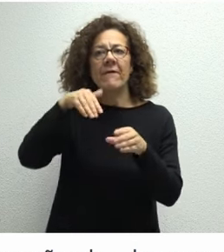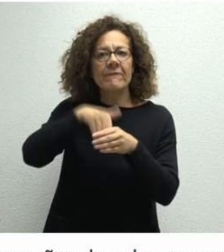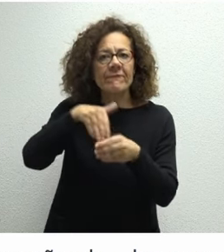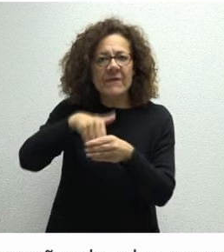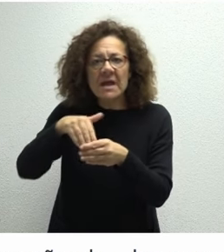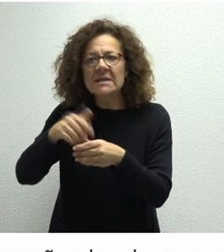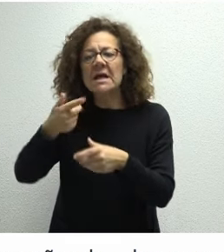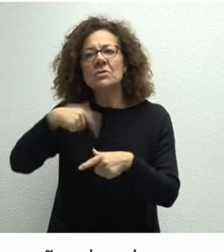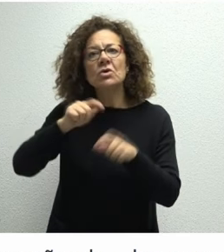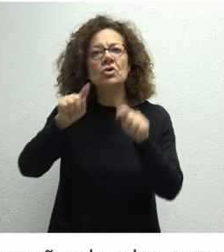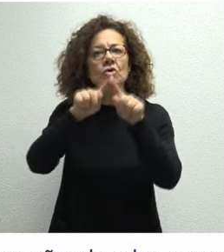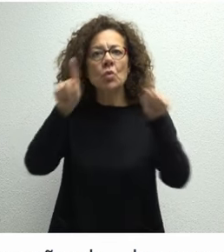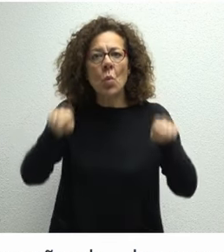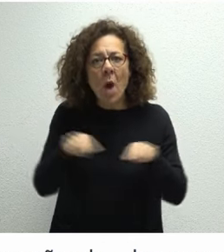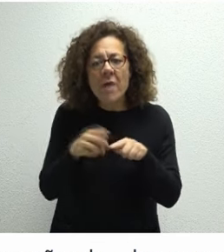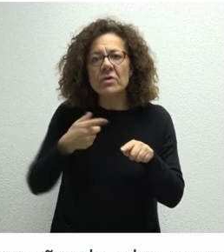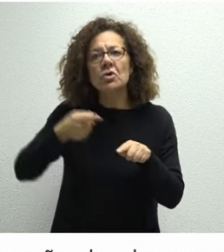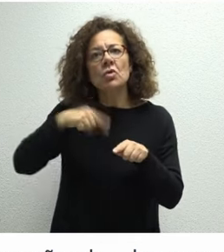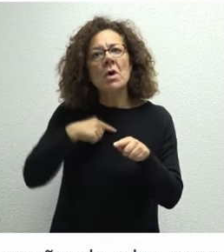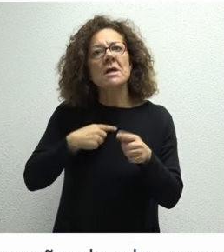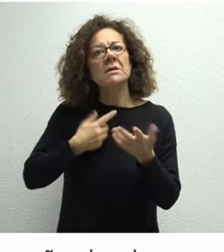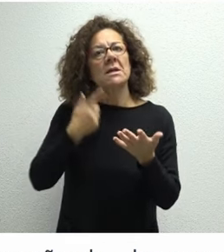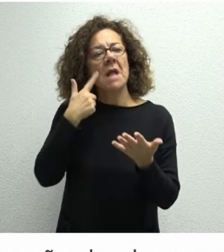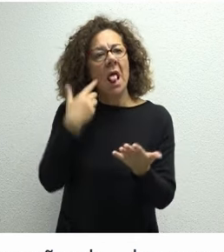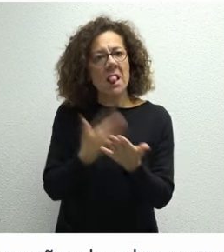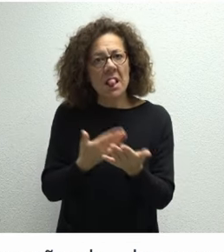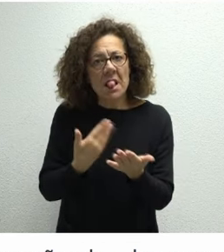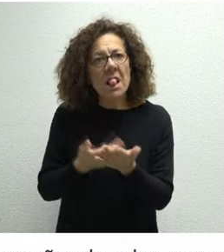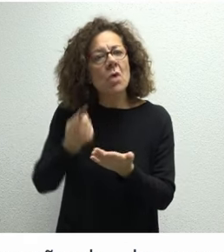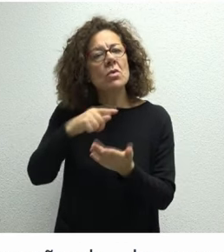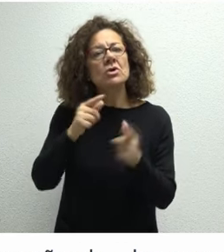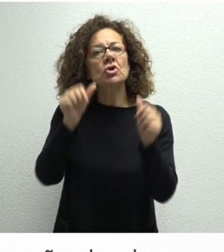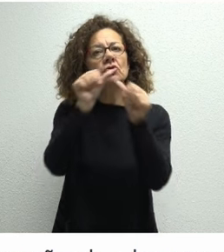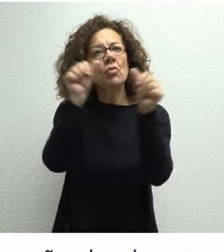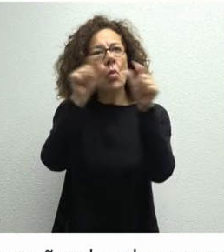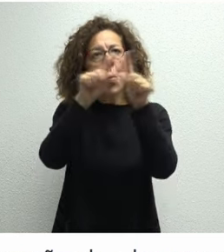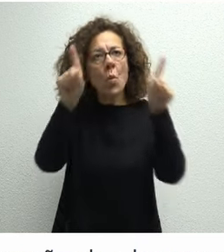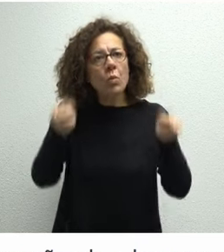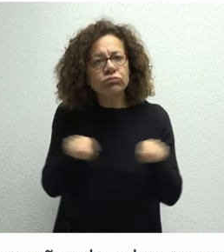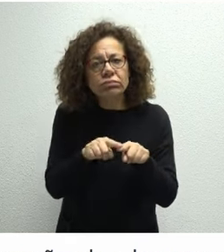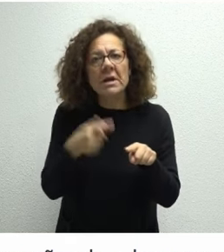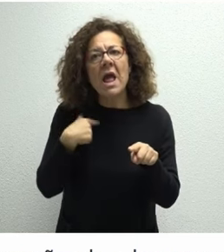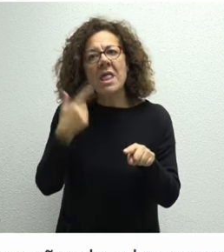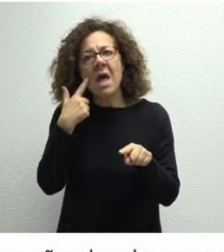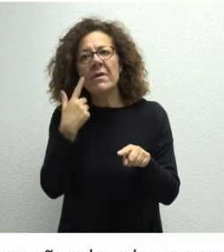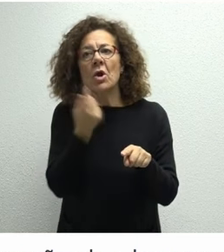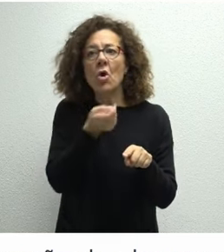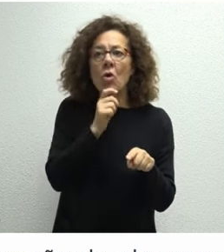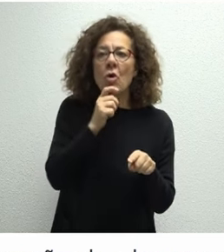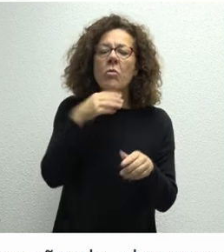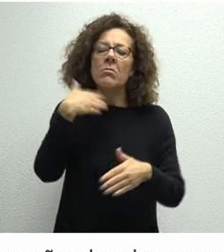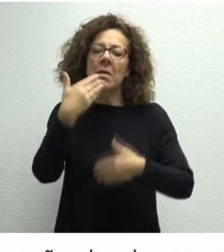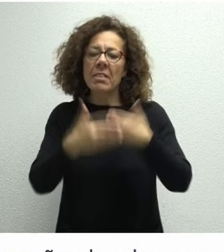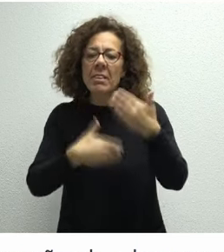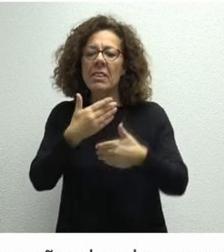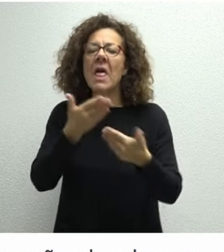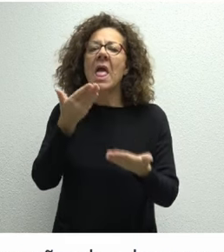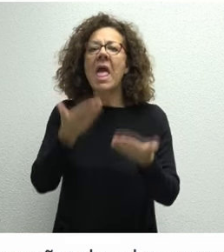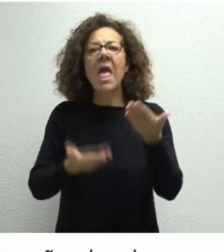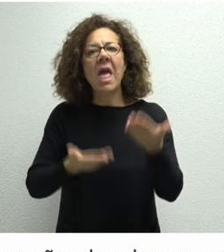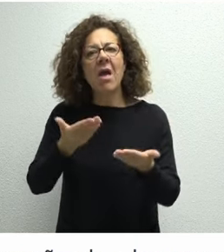nuestros cuadros nuestros datos nuestras evidencias y íbamos viendo no como una una una evaluación